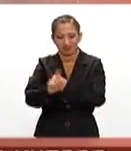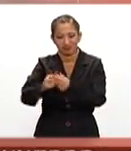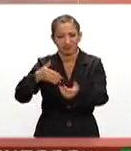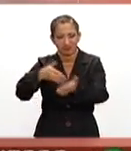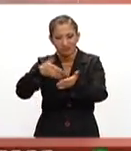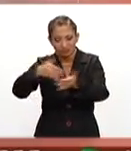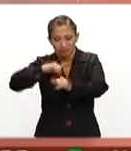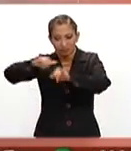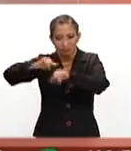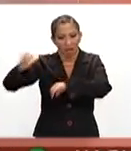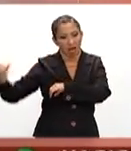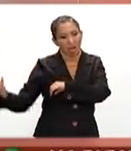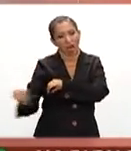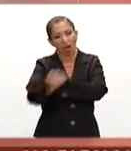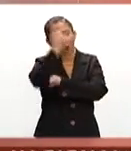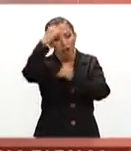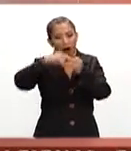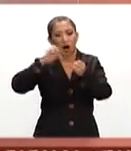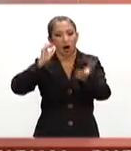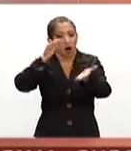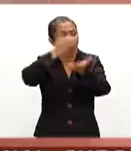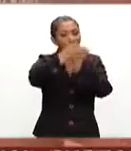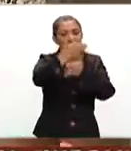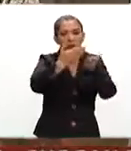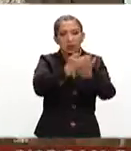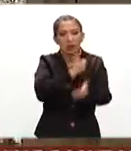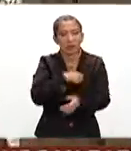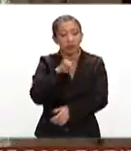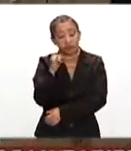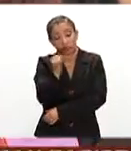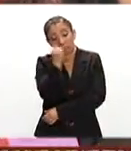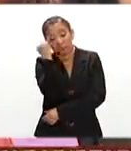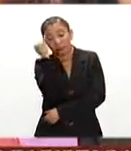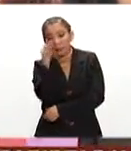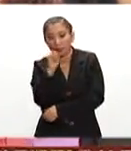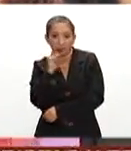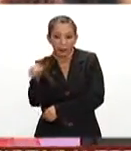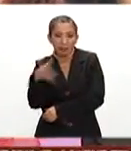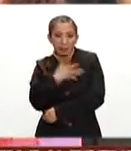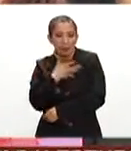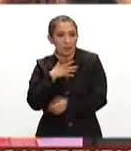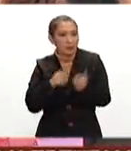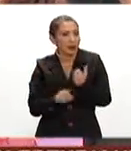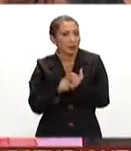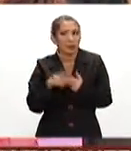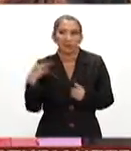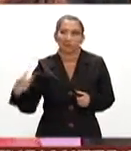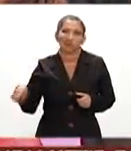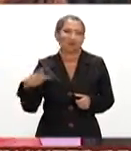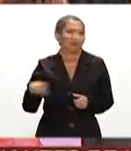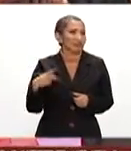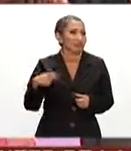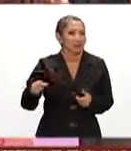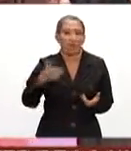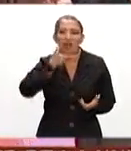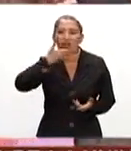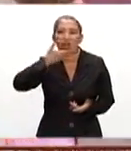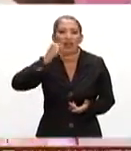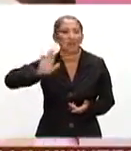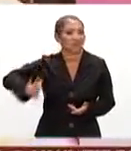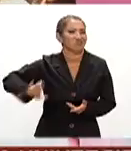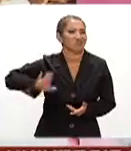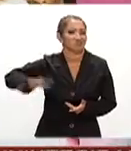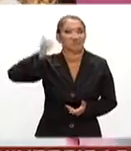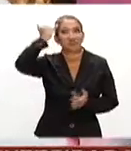digamos, geográficas o de acceso a los servicios de salud, pues también se enfrentan a una serie de costumbres,